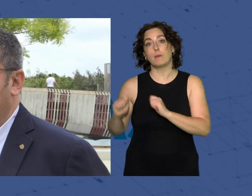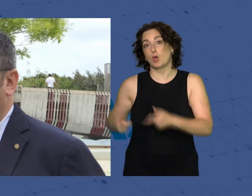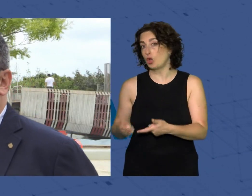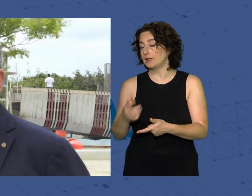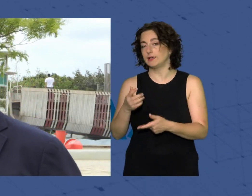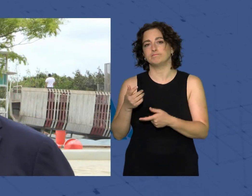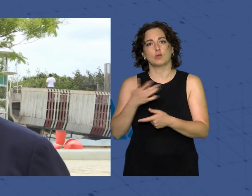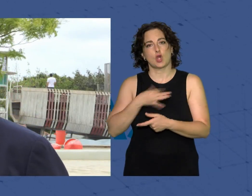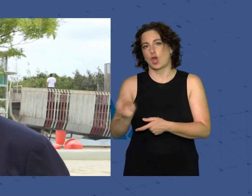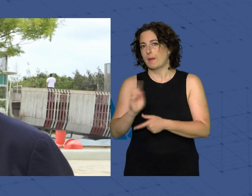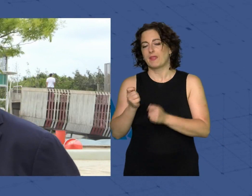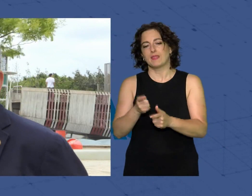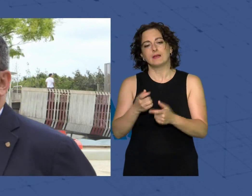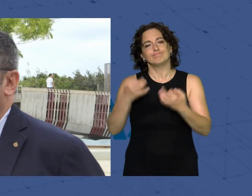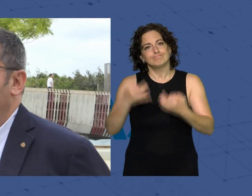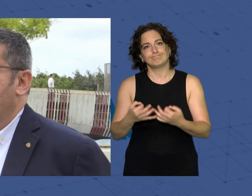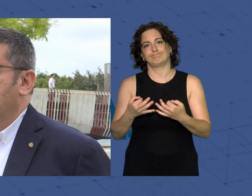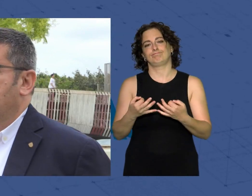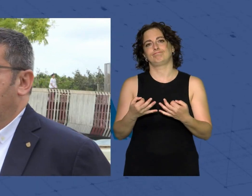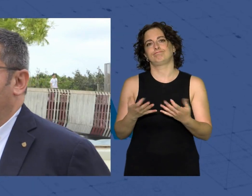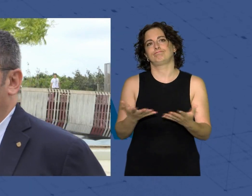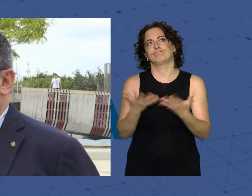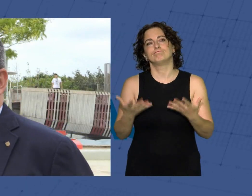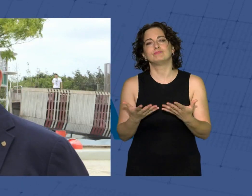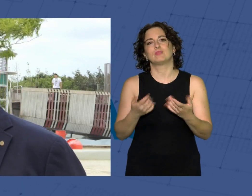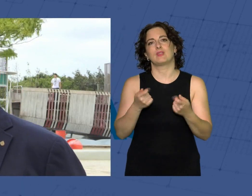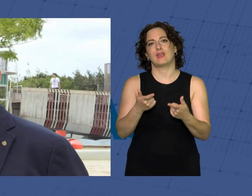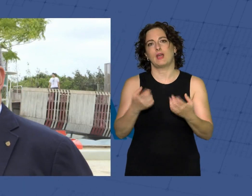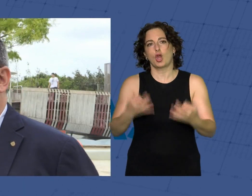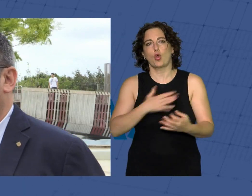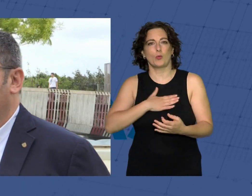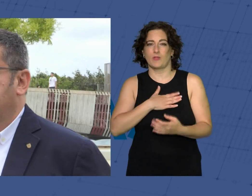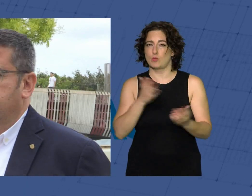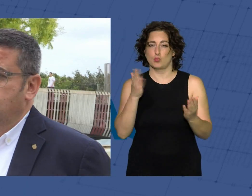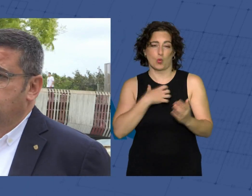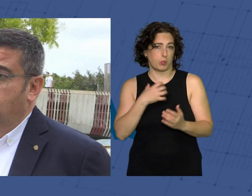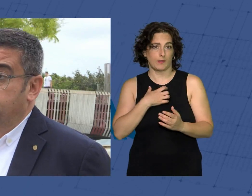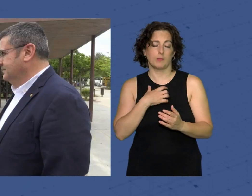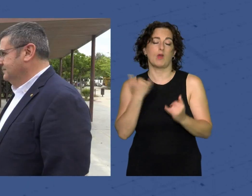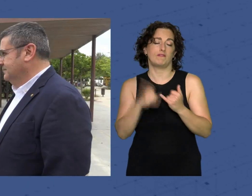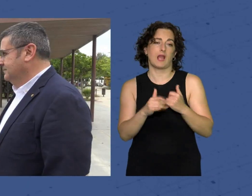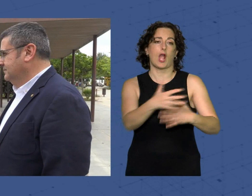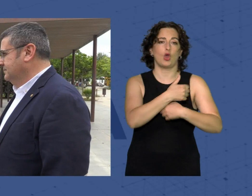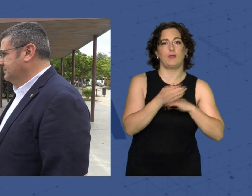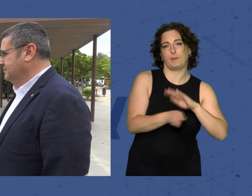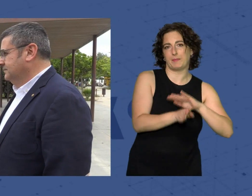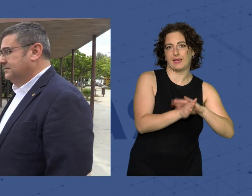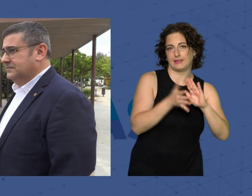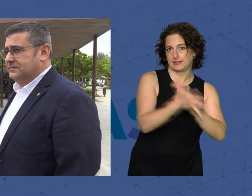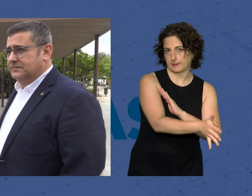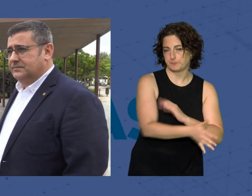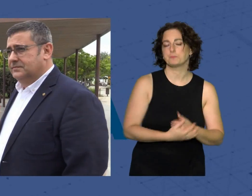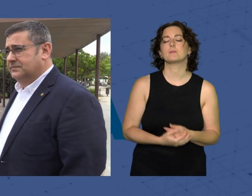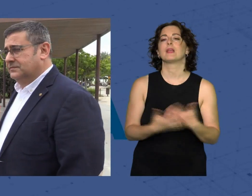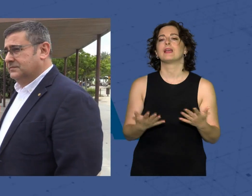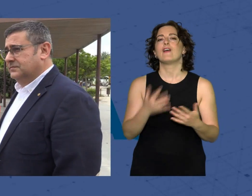garantizarle un estado lo suficiente cómodo para el niño, pues se convierte en un acogimiento permanente. Por las casas de